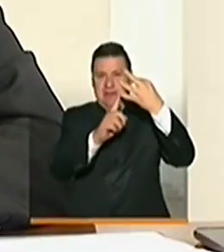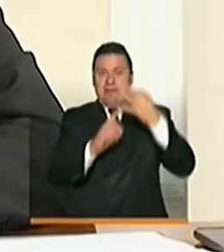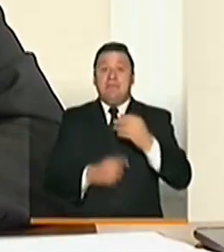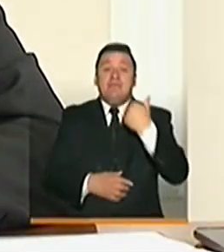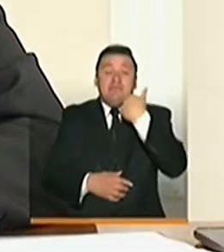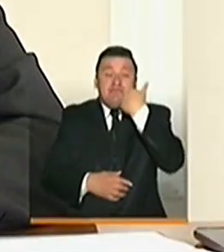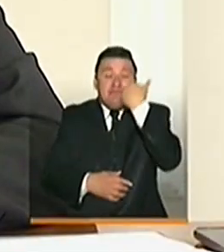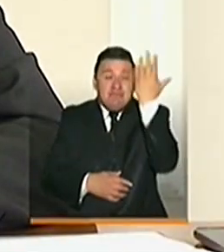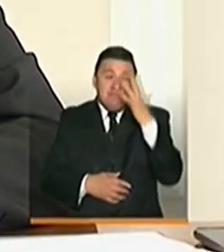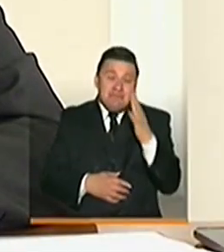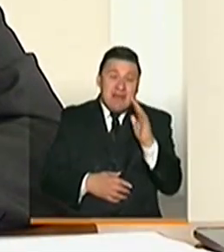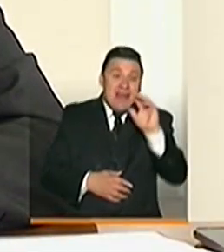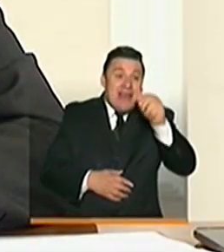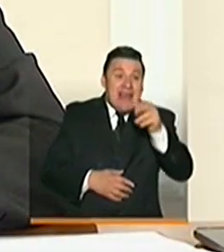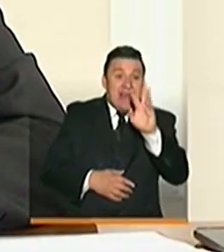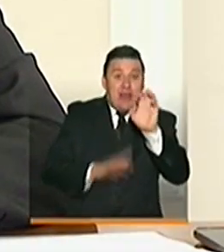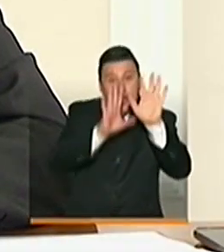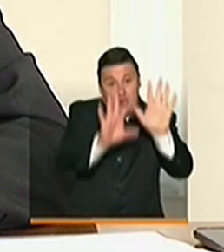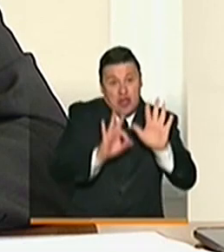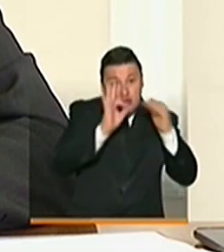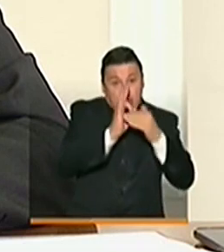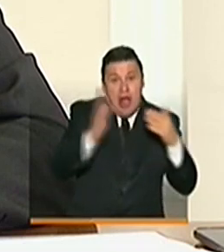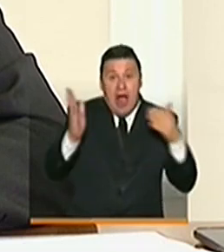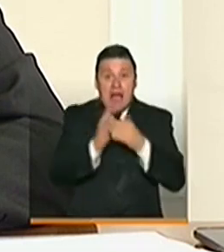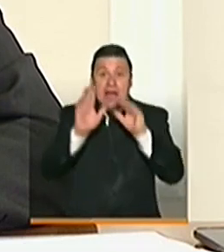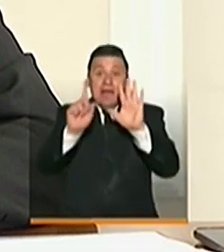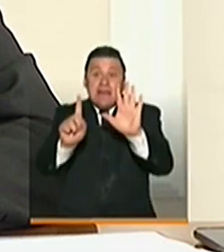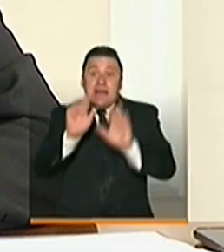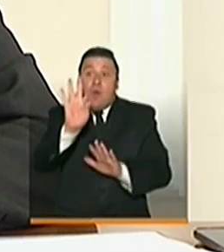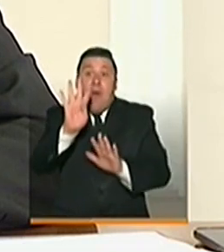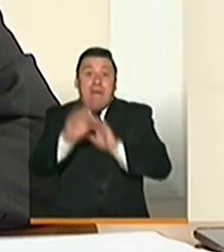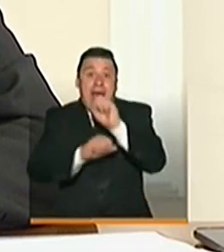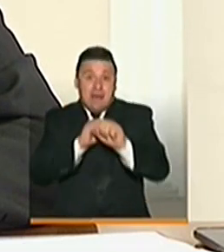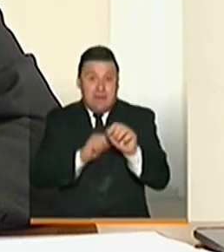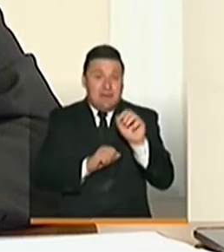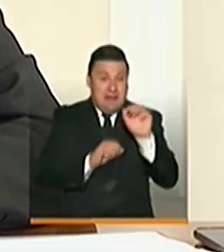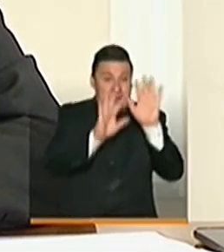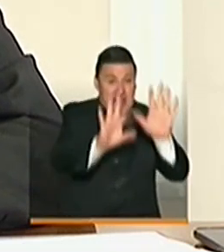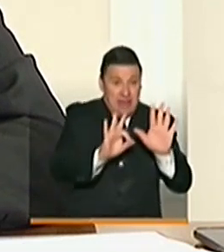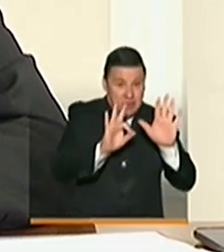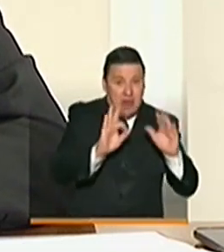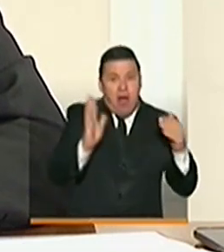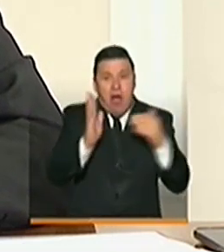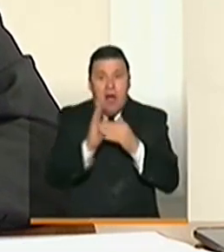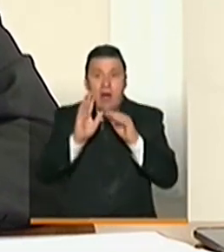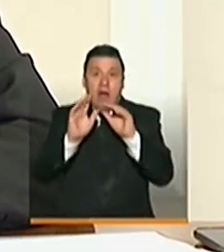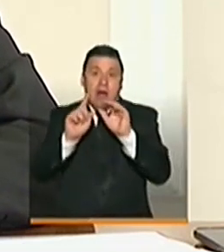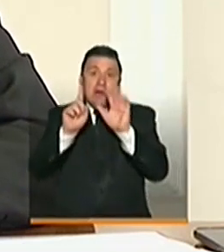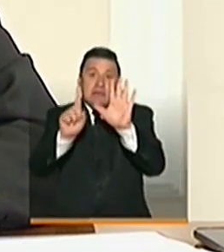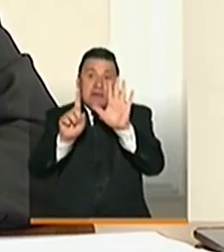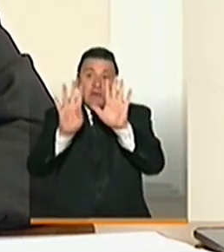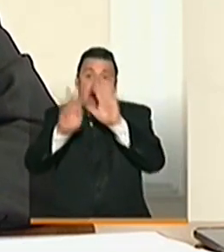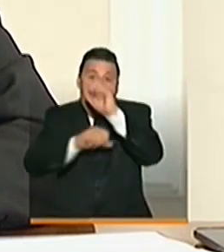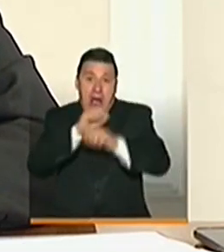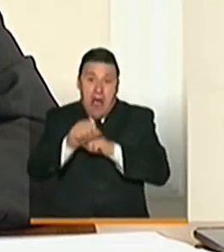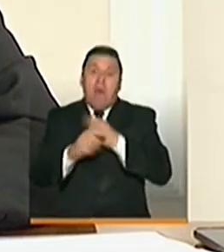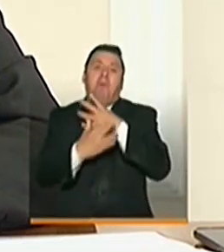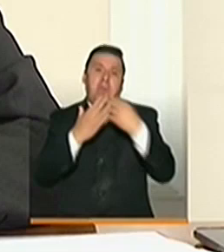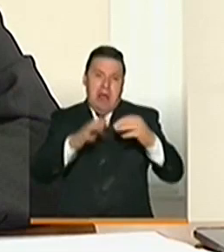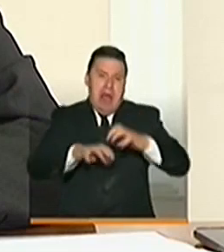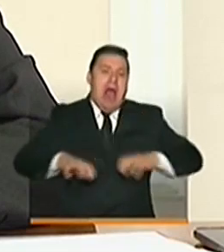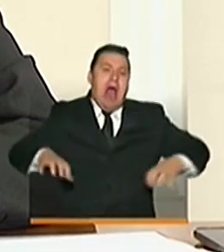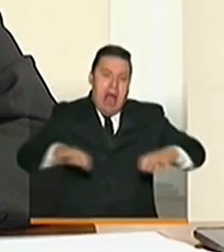adultos entre 18 y 69 años podrán rectifique es que se mantengan en su casa para realizar actividades